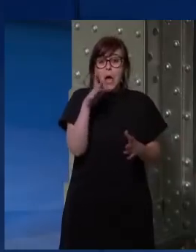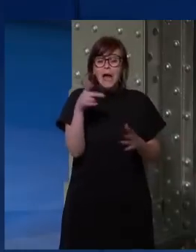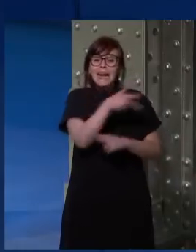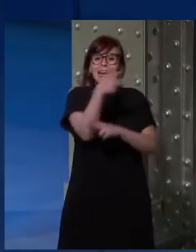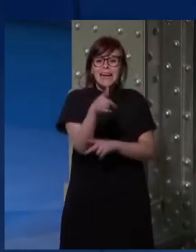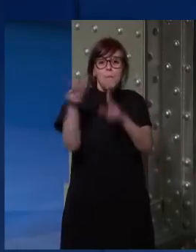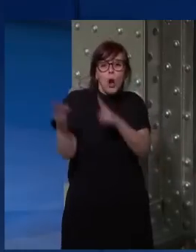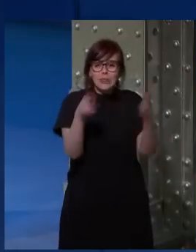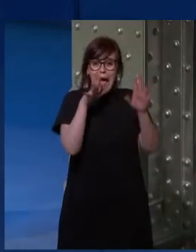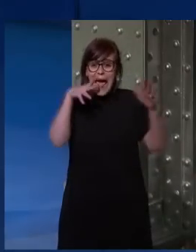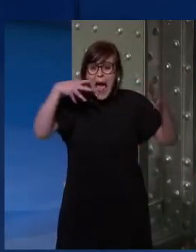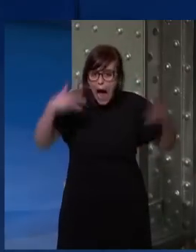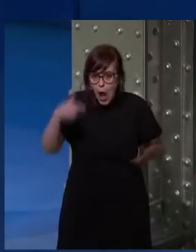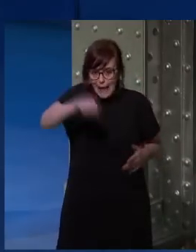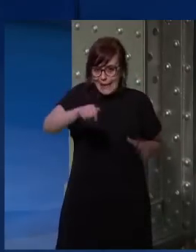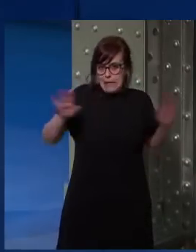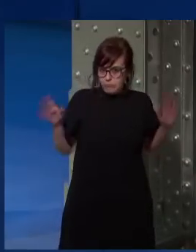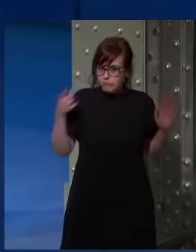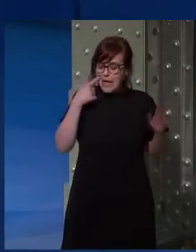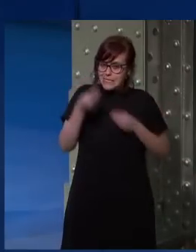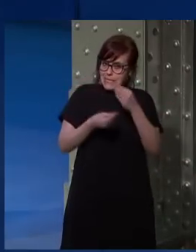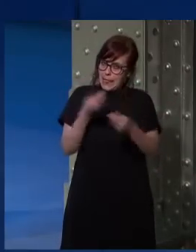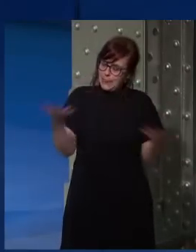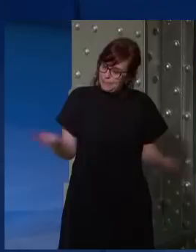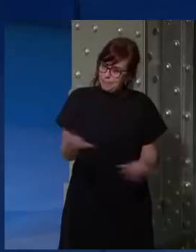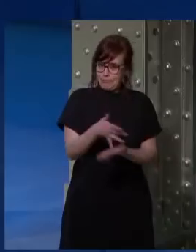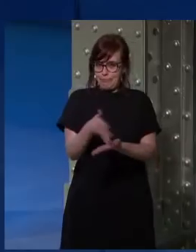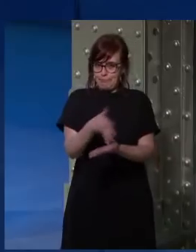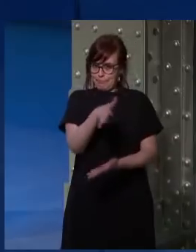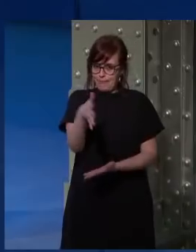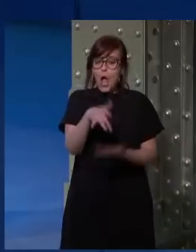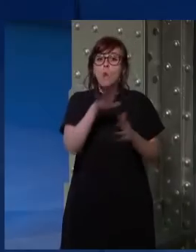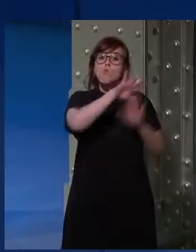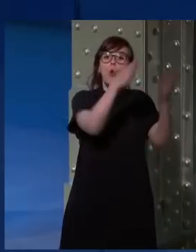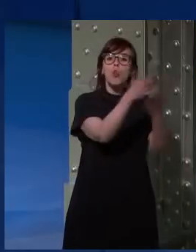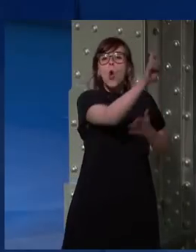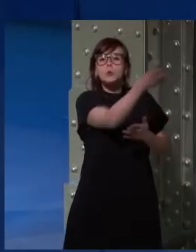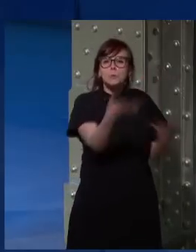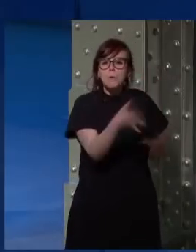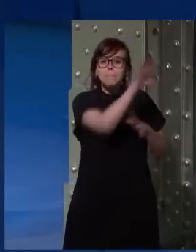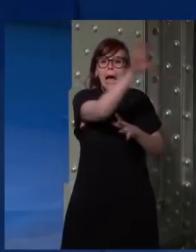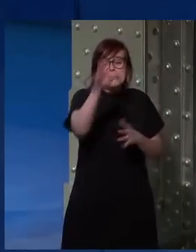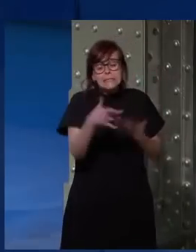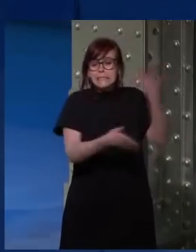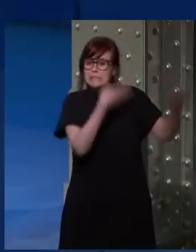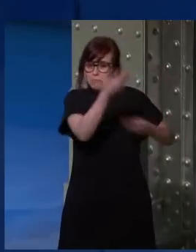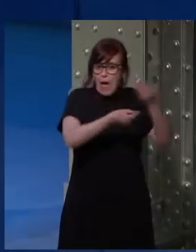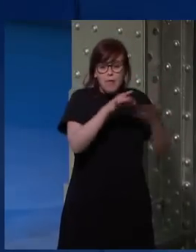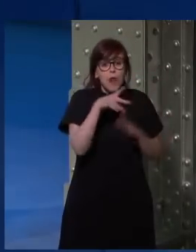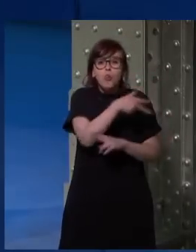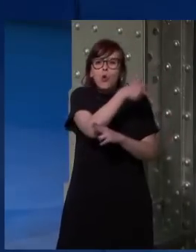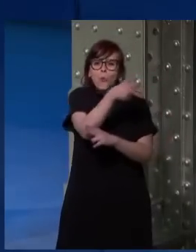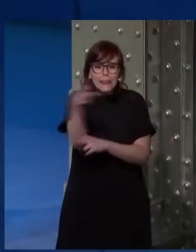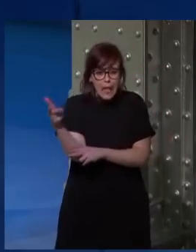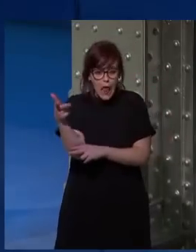hace, sobre todo aquí, es decir, hay otros, en otros lugares del mundo, pues todavía sí. Pero ahora prácticamente el